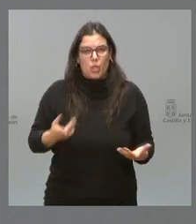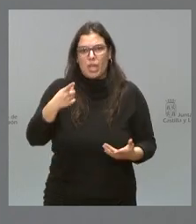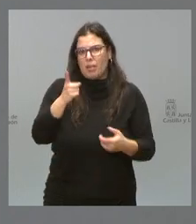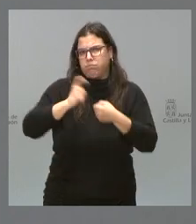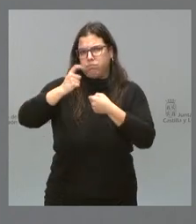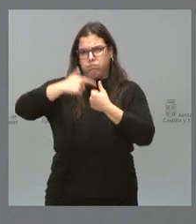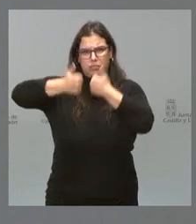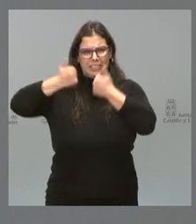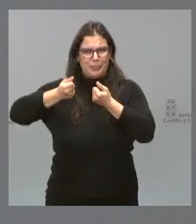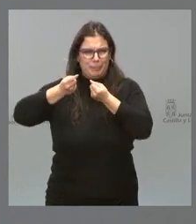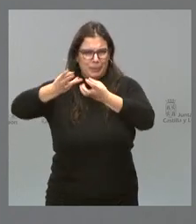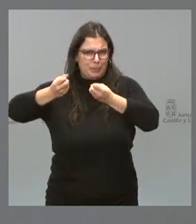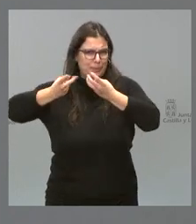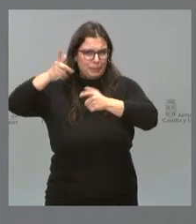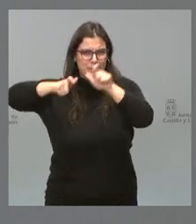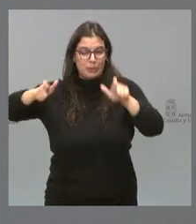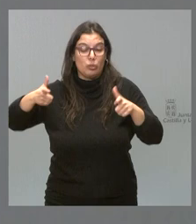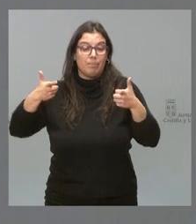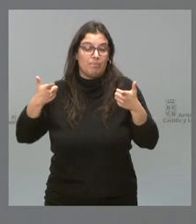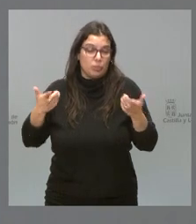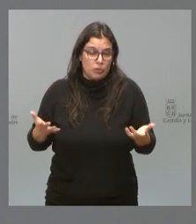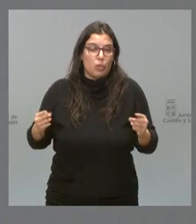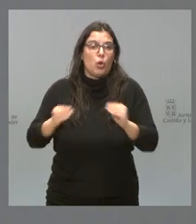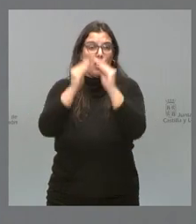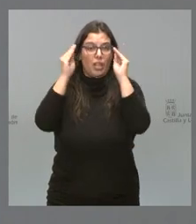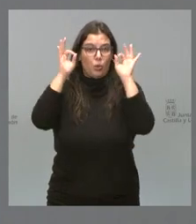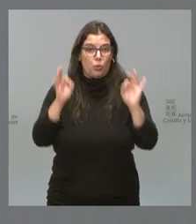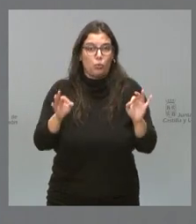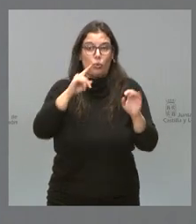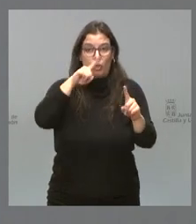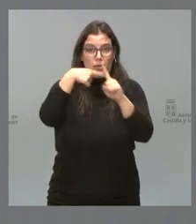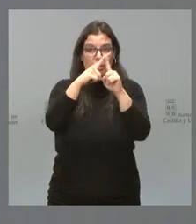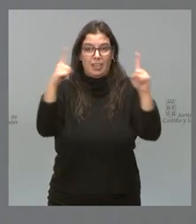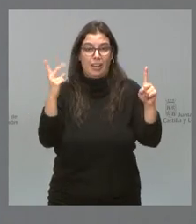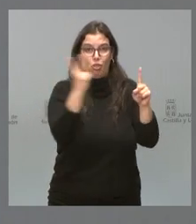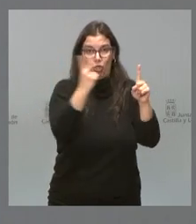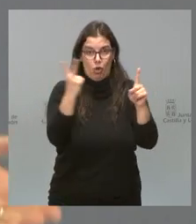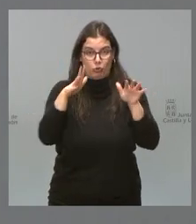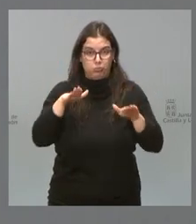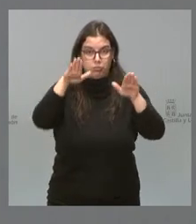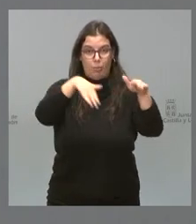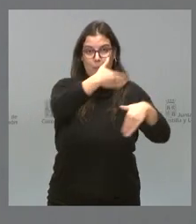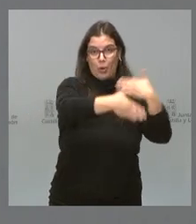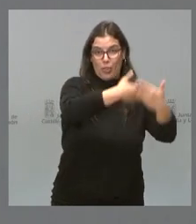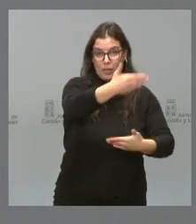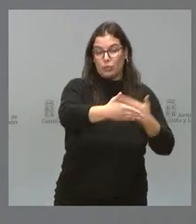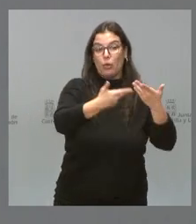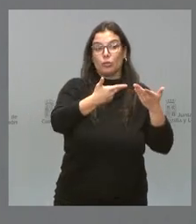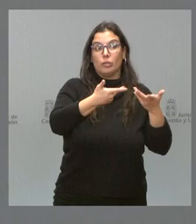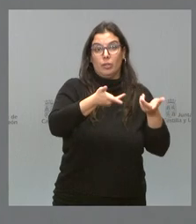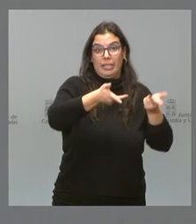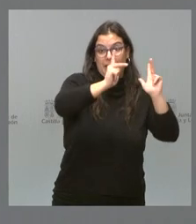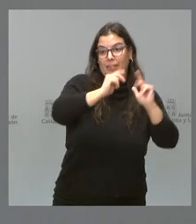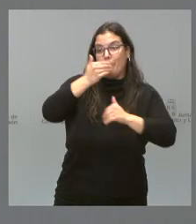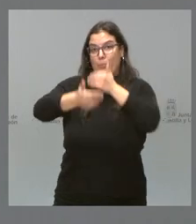de personas y que van a coincidir en el tiempo en el próximo año con este proceso también de oferta de empleo público